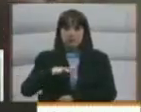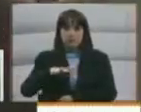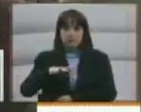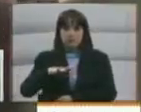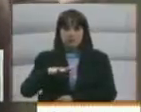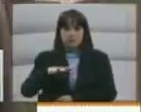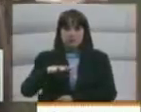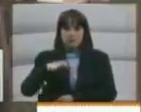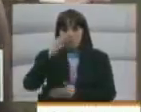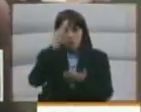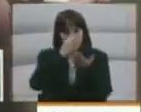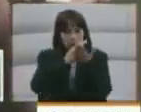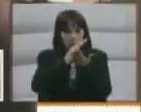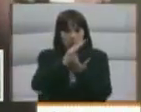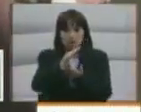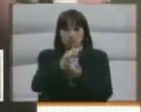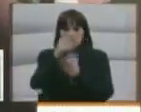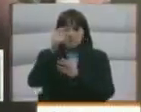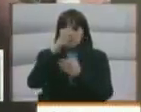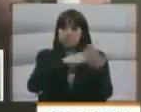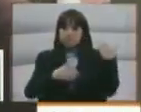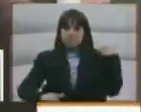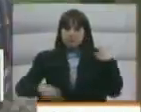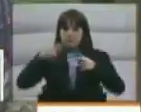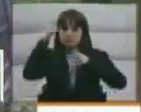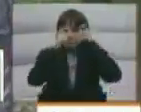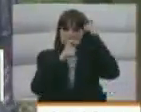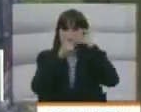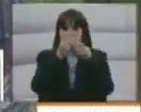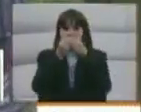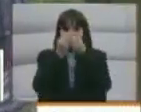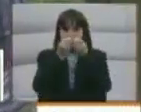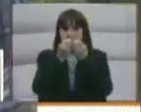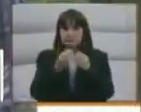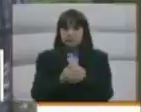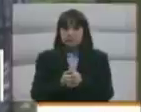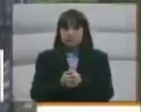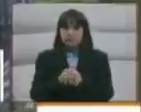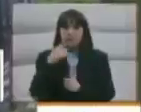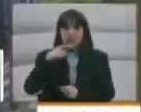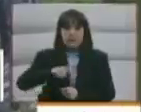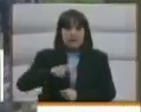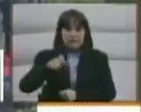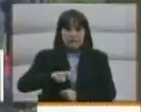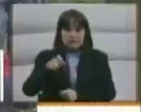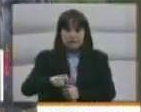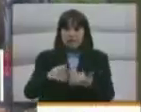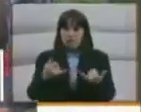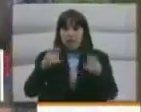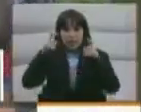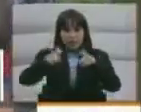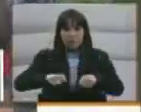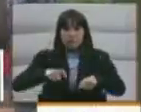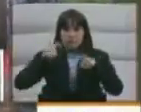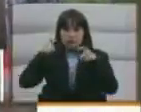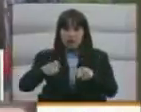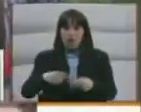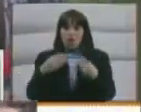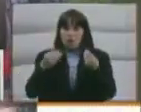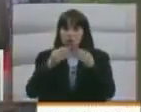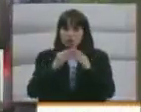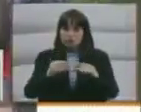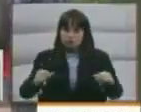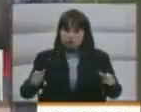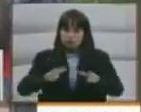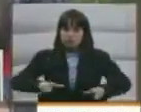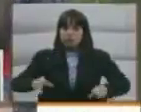que le dejó nuestro comandante Hugo Rafael Chávez Frías. Es necesaria y obligatoria la reivindicación del campesinado, la distribución de la tierra, el apoyo técnico